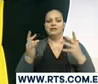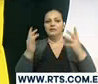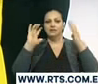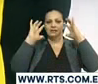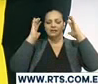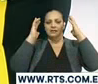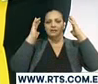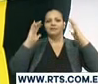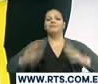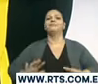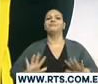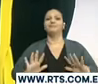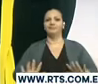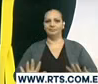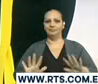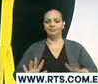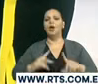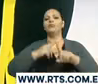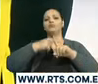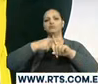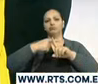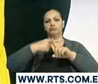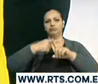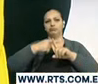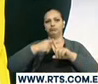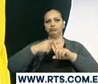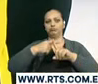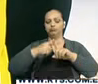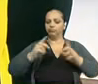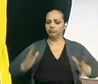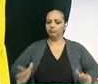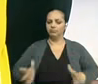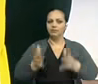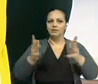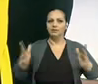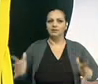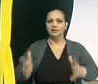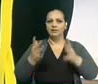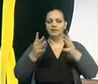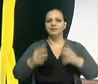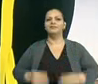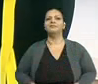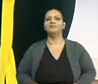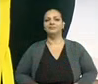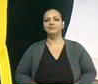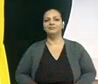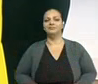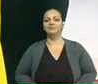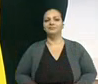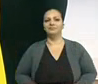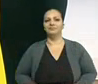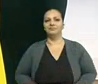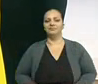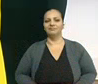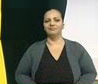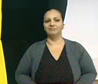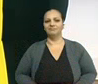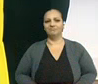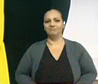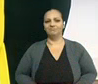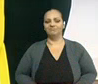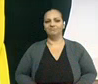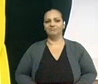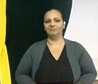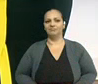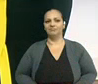igual, le estamos dando la pelea. No hay peor enemigo que aquel que no se lo mire a la cara y se le dice en una